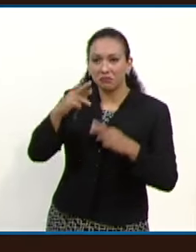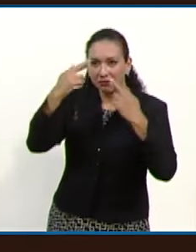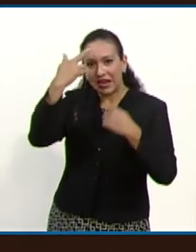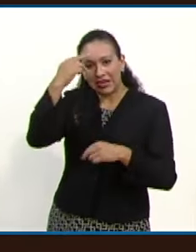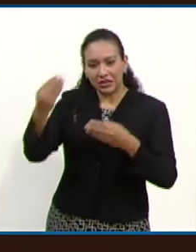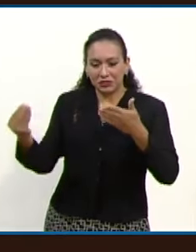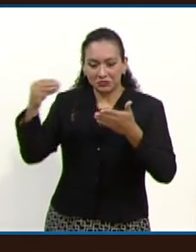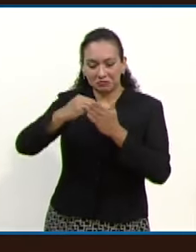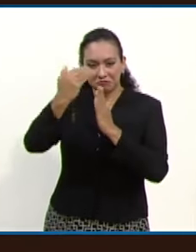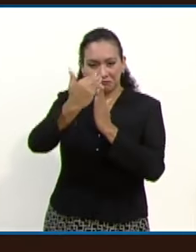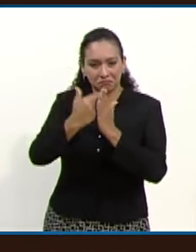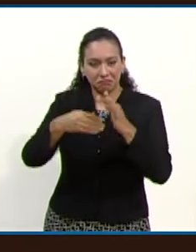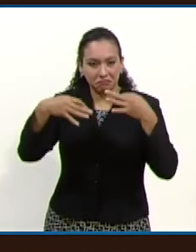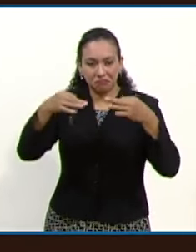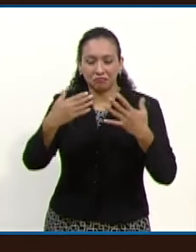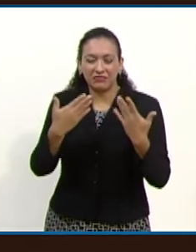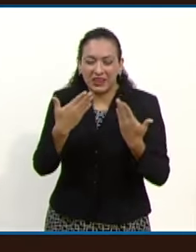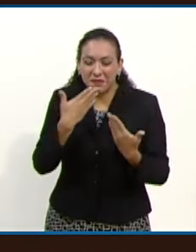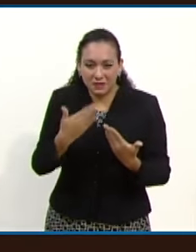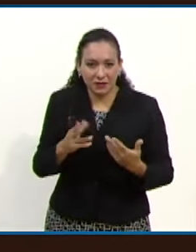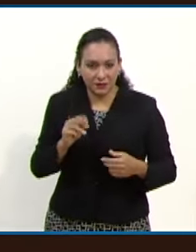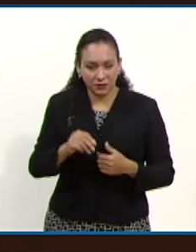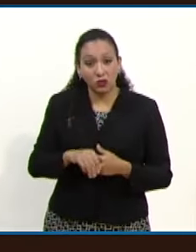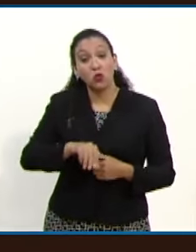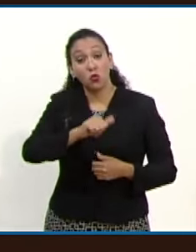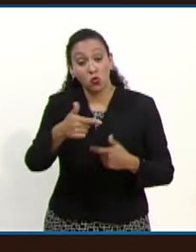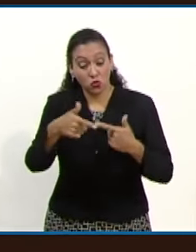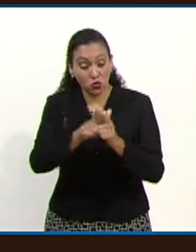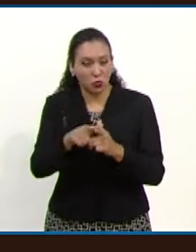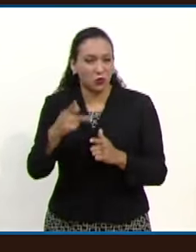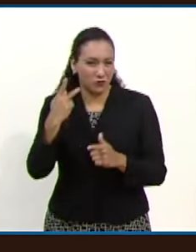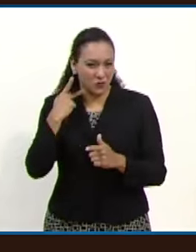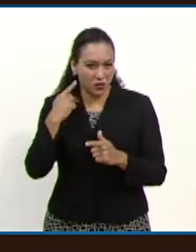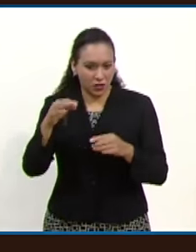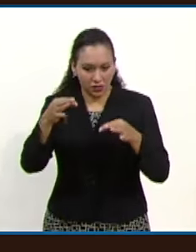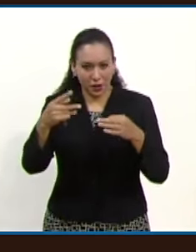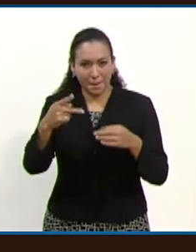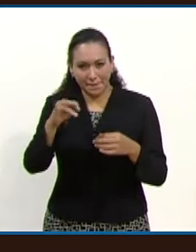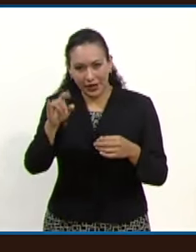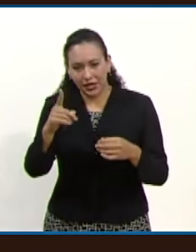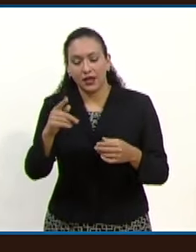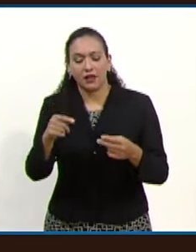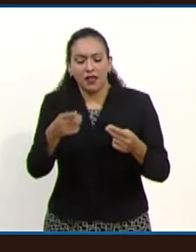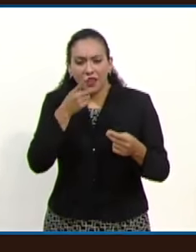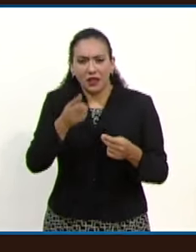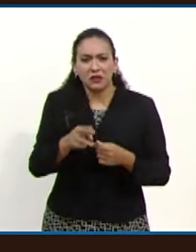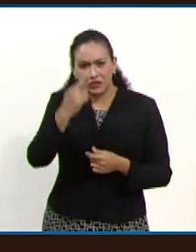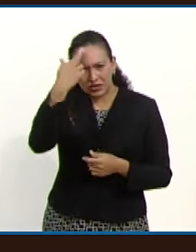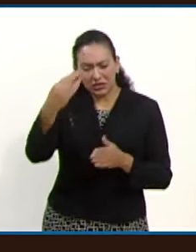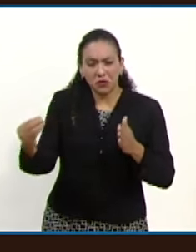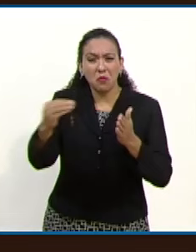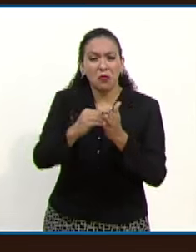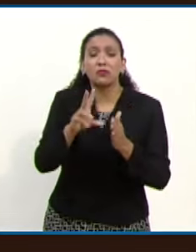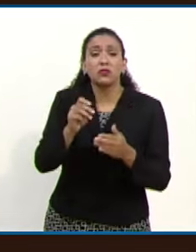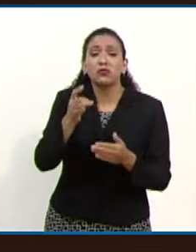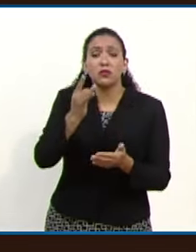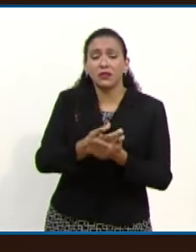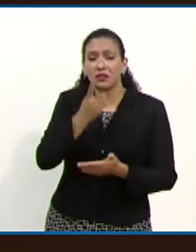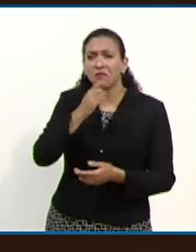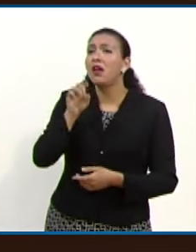los mencionados partidos resultaban infundados, ya que no acreditaron los hechos denunciados ni su determinancia en